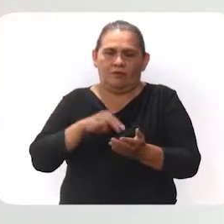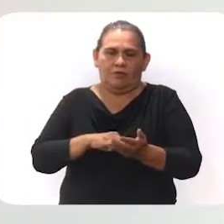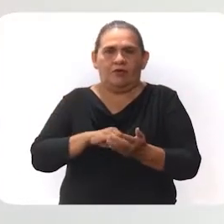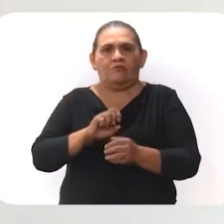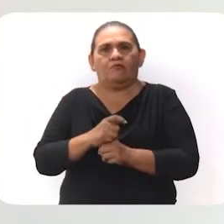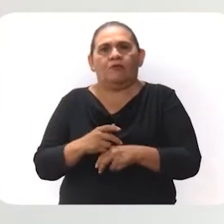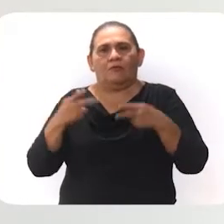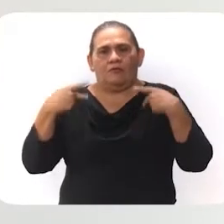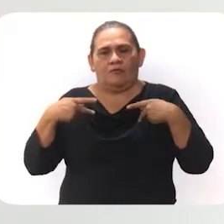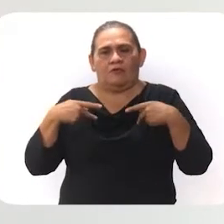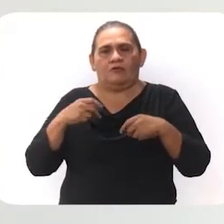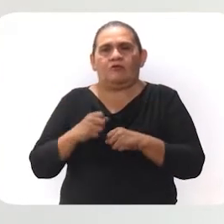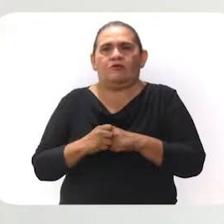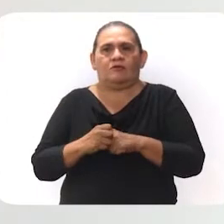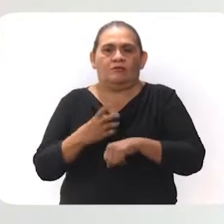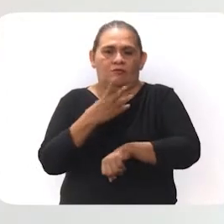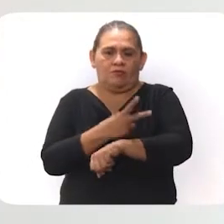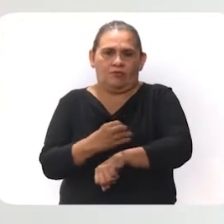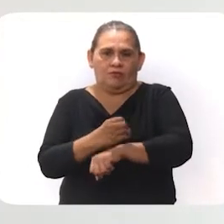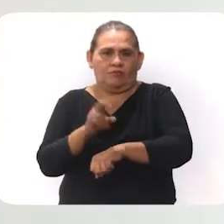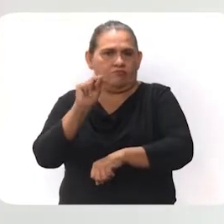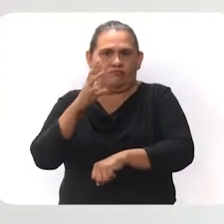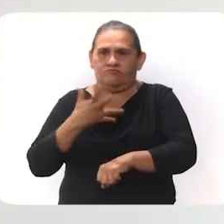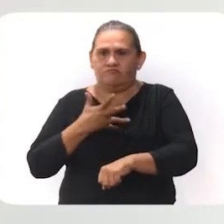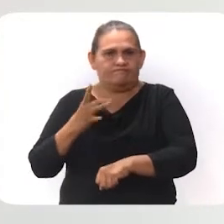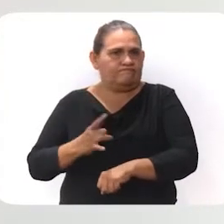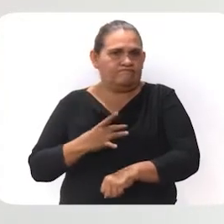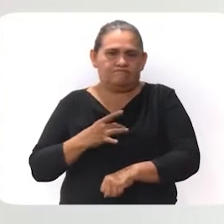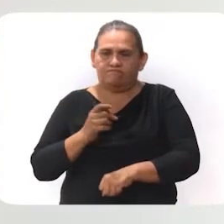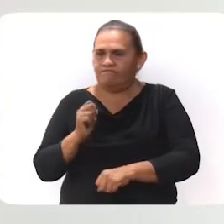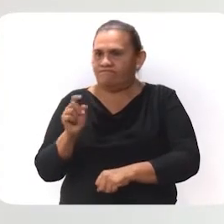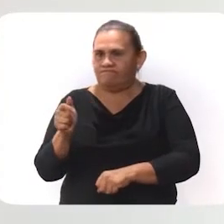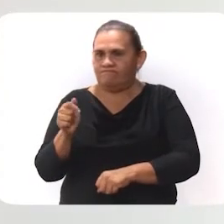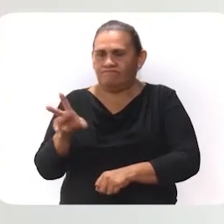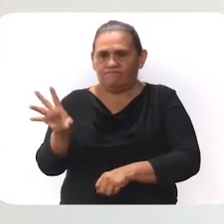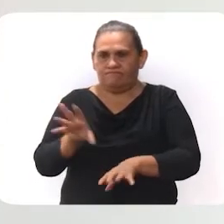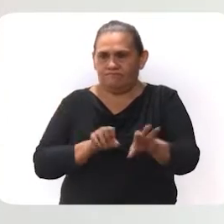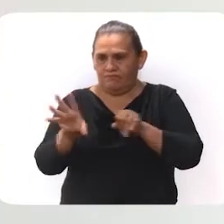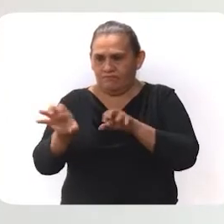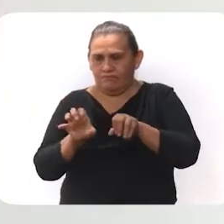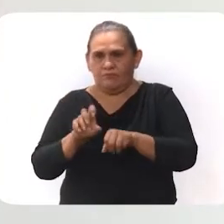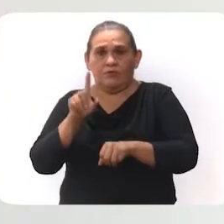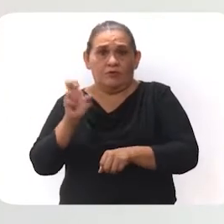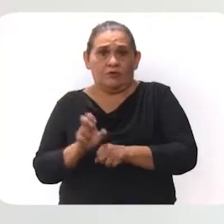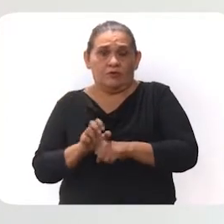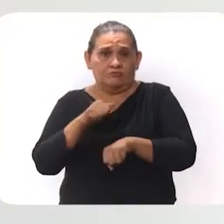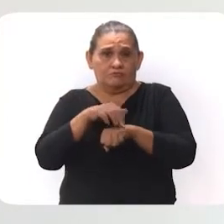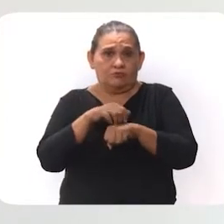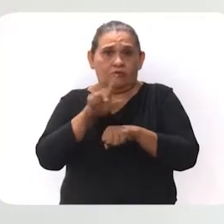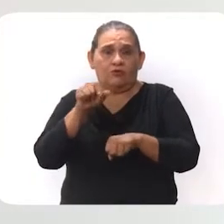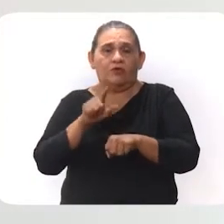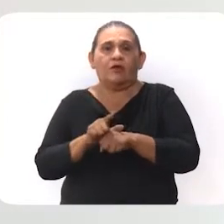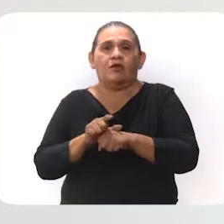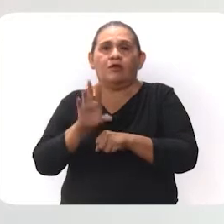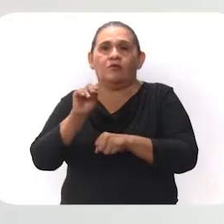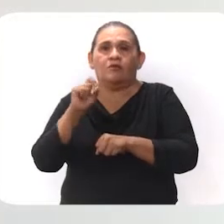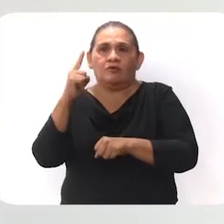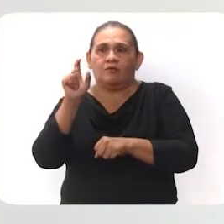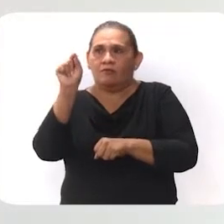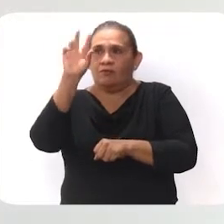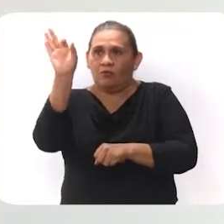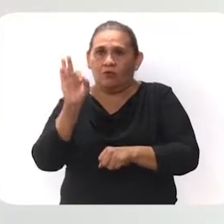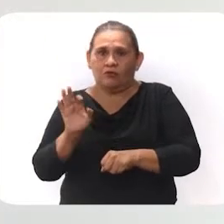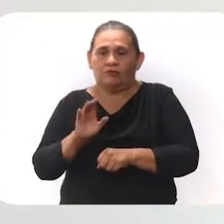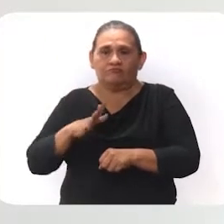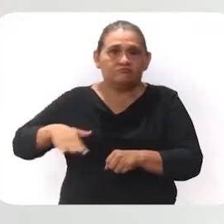70.618 pacientes ya se recuperaron, no presentan síntomas ni pueden contagiar. Esta cifra representa el